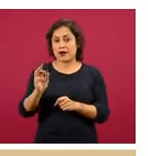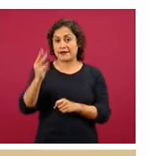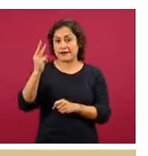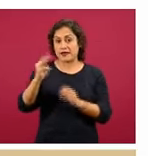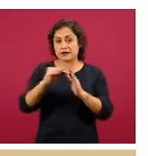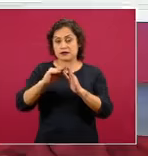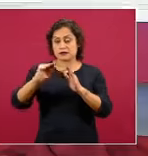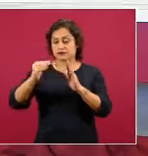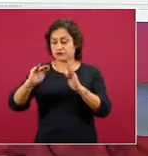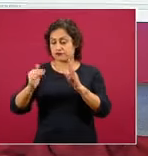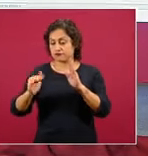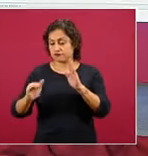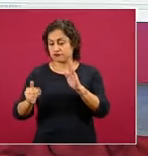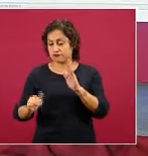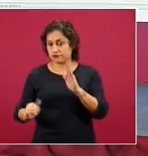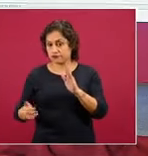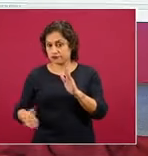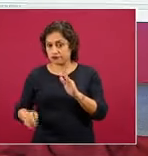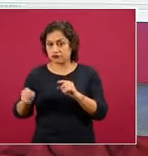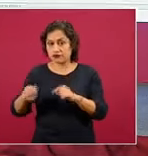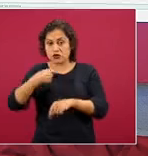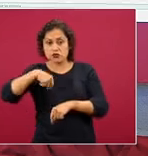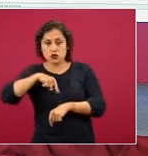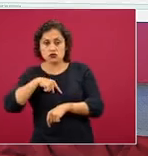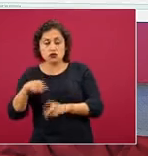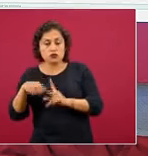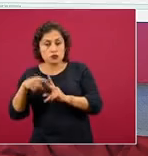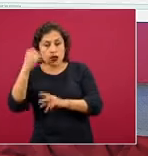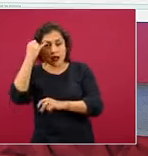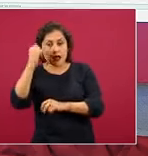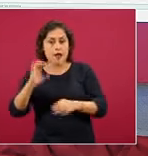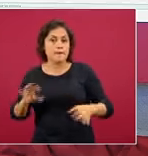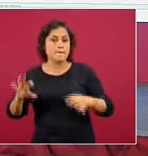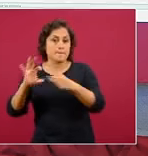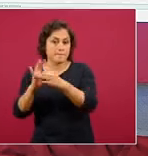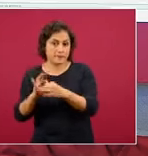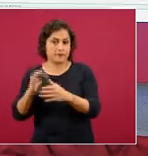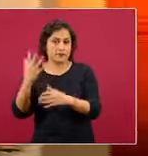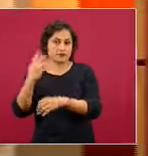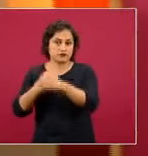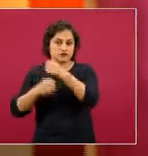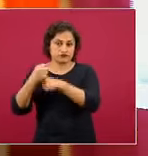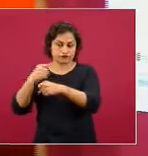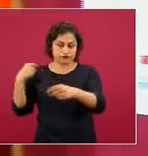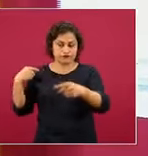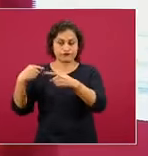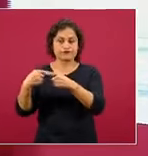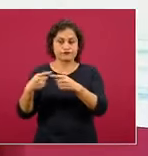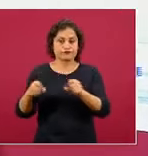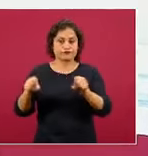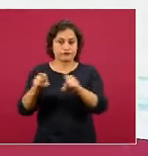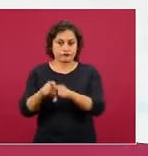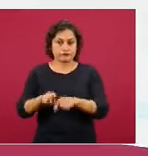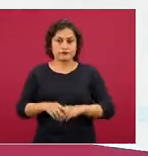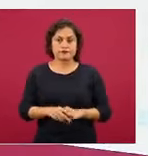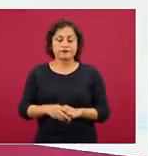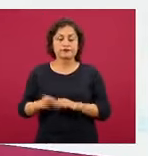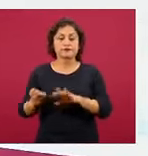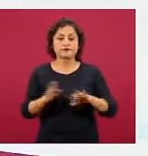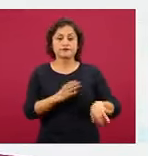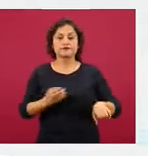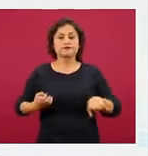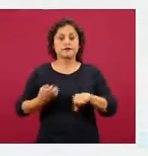hasta los niveles esperados de los últimos 5 años. Tamaulipas, también con un